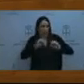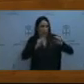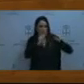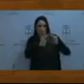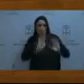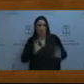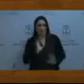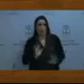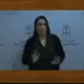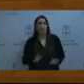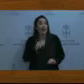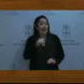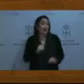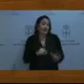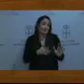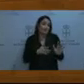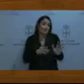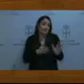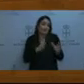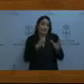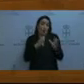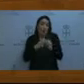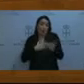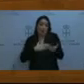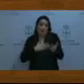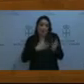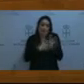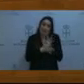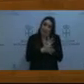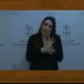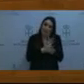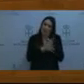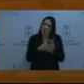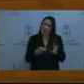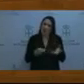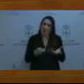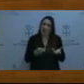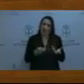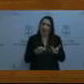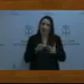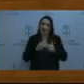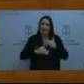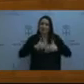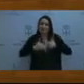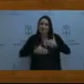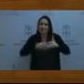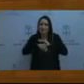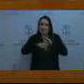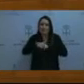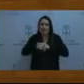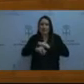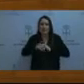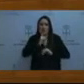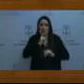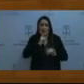explica por parte de ningún grupo la complejidad de llevar a cabo y todo lo que es la tramitación administrativa, pero estamos de acuerdo,